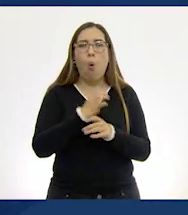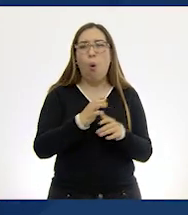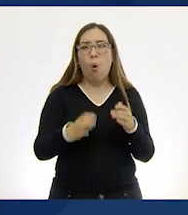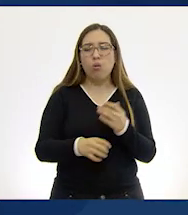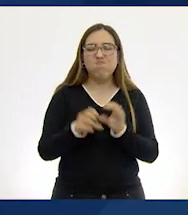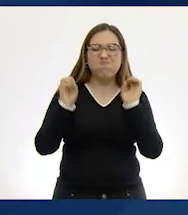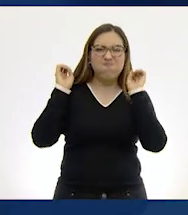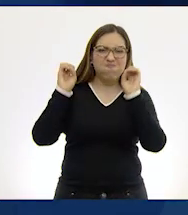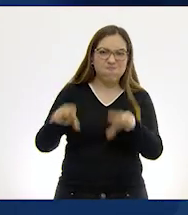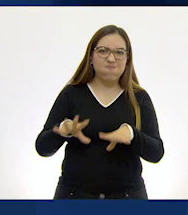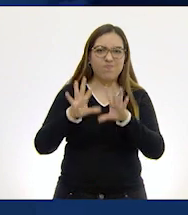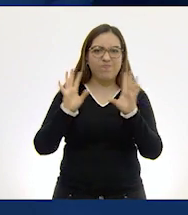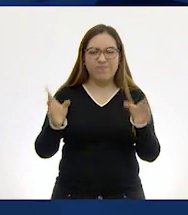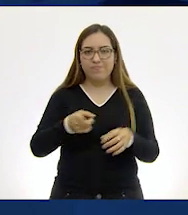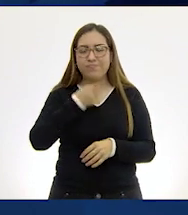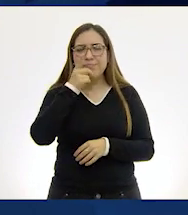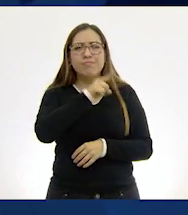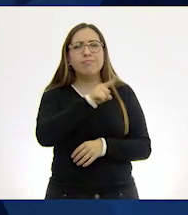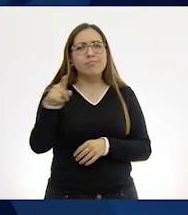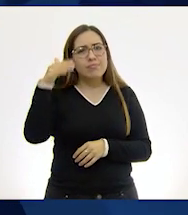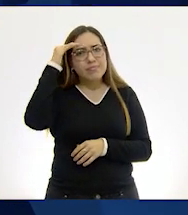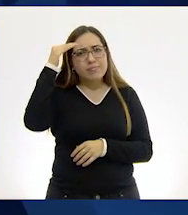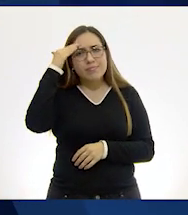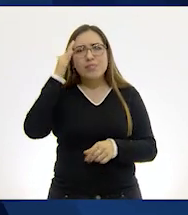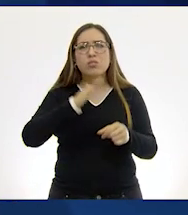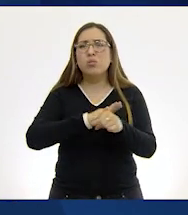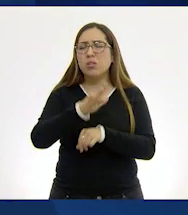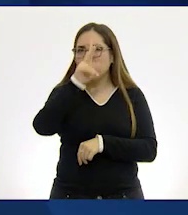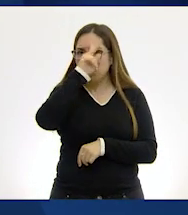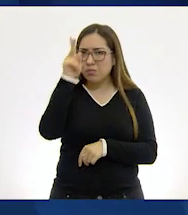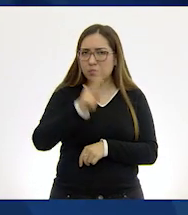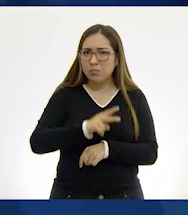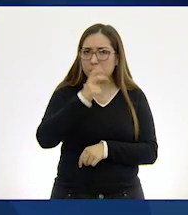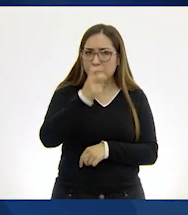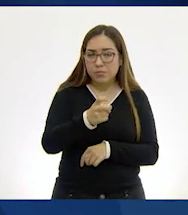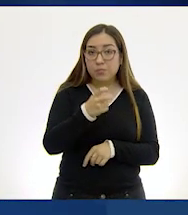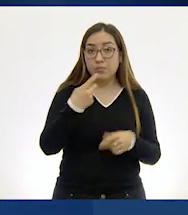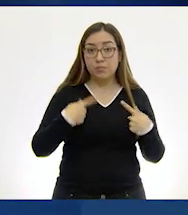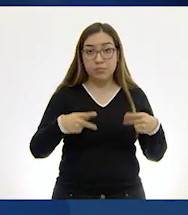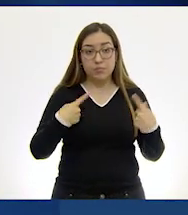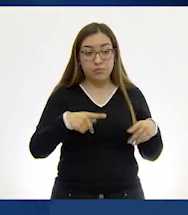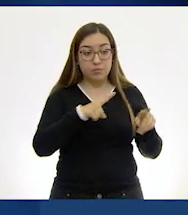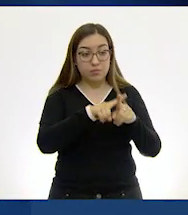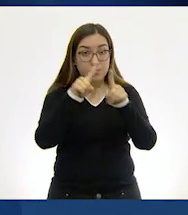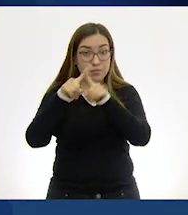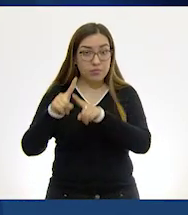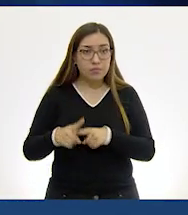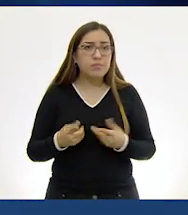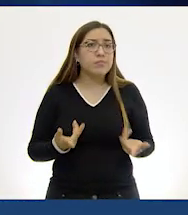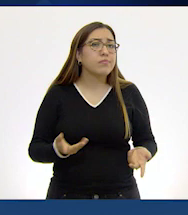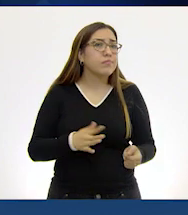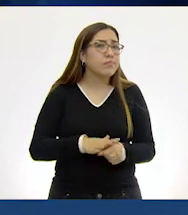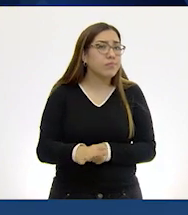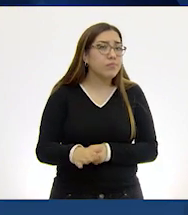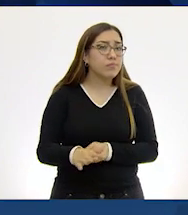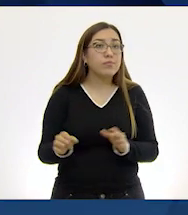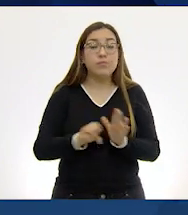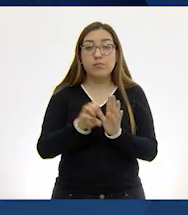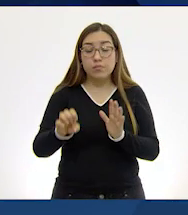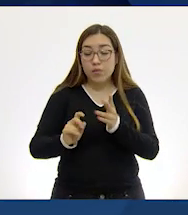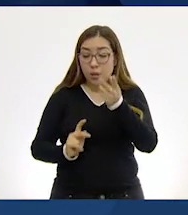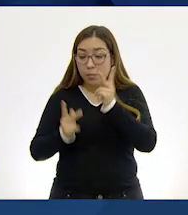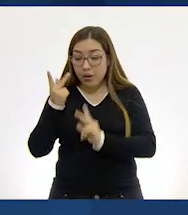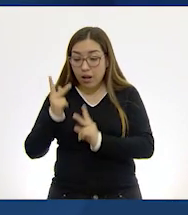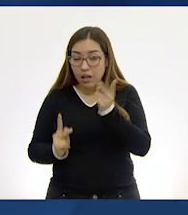habíamos mencionado. Piensen quiénes fueron los más afectados entre personas y otros seres vivos. No sé, por ejemplo, las